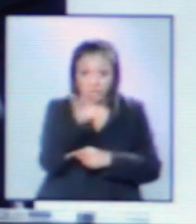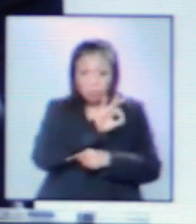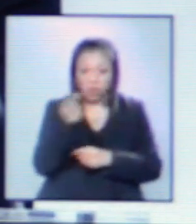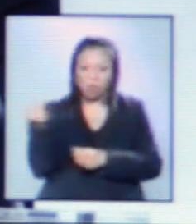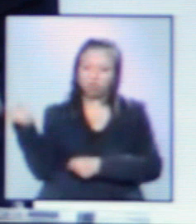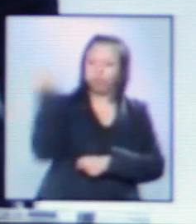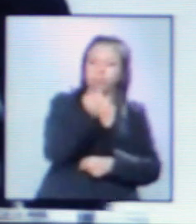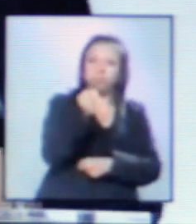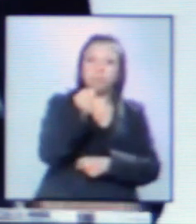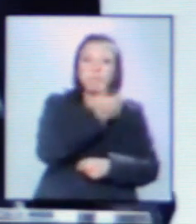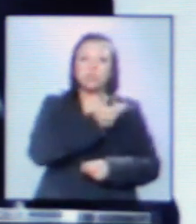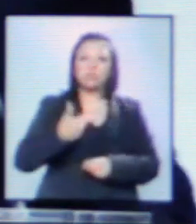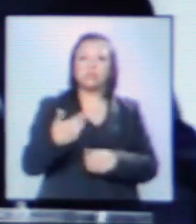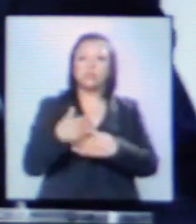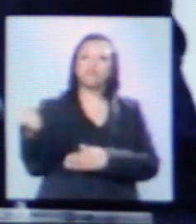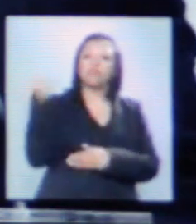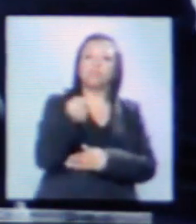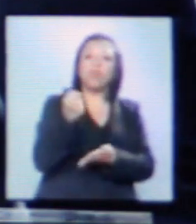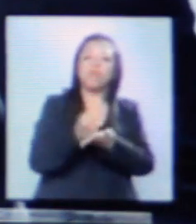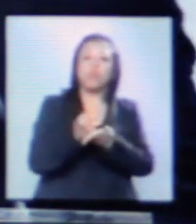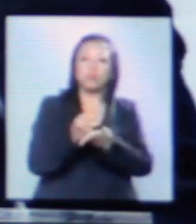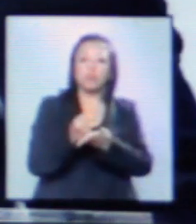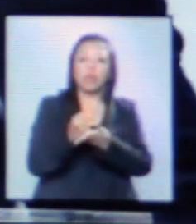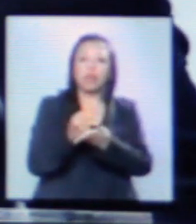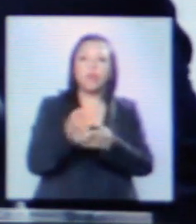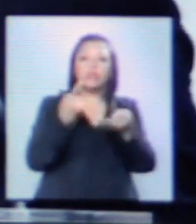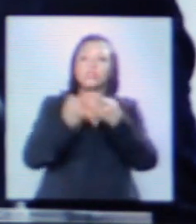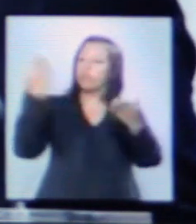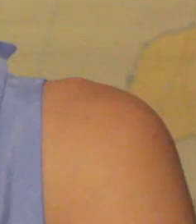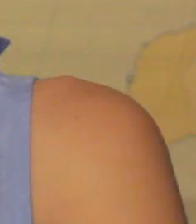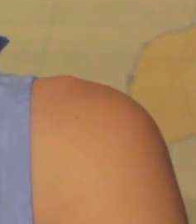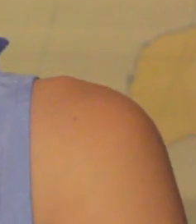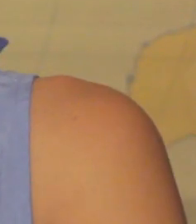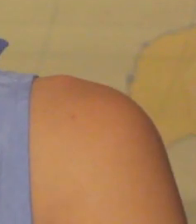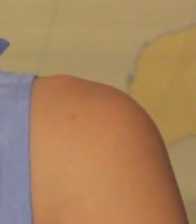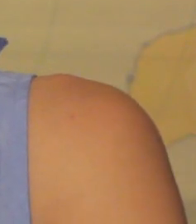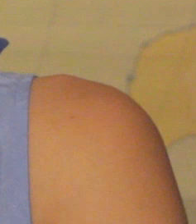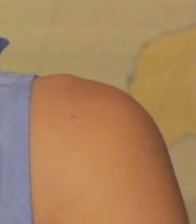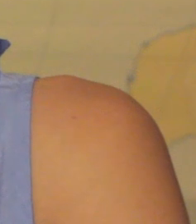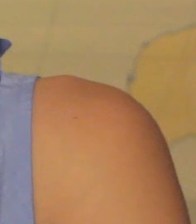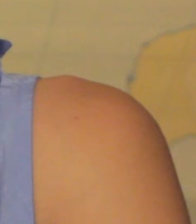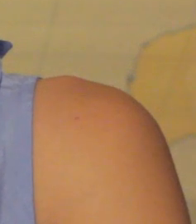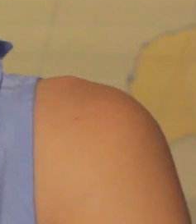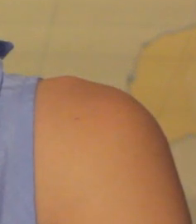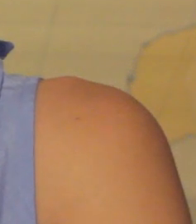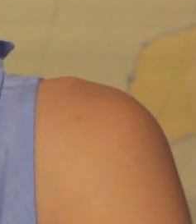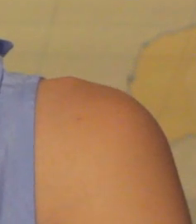al próximo presidente de México, es cosa de ver la historia. Santana. Y Santana no tuvo derecho de